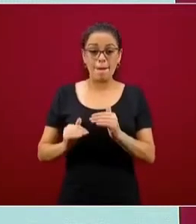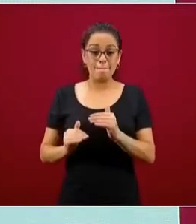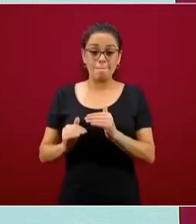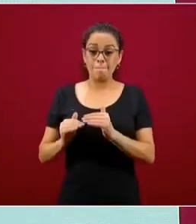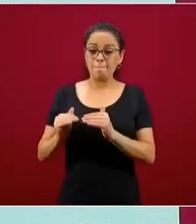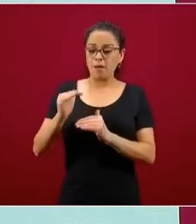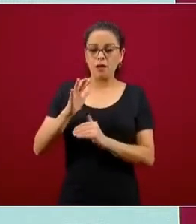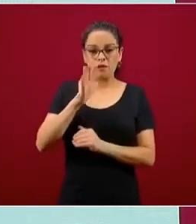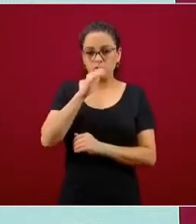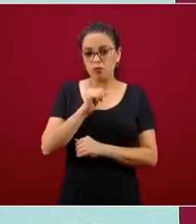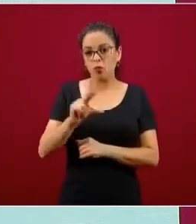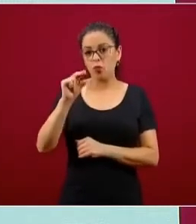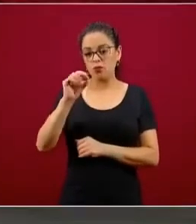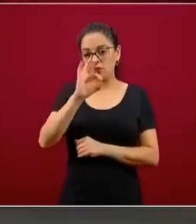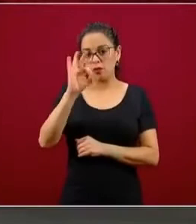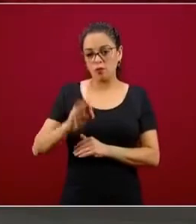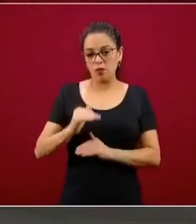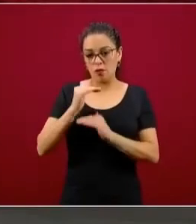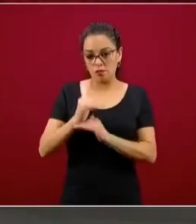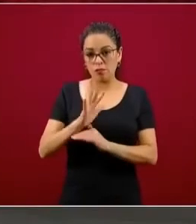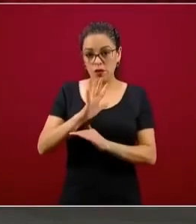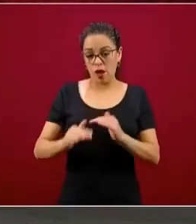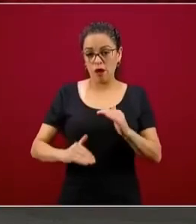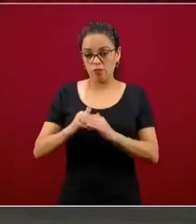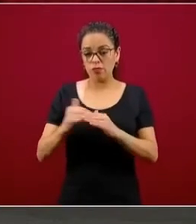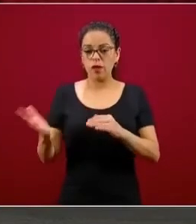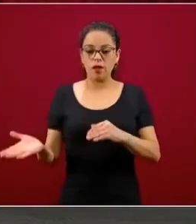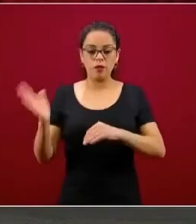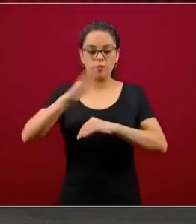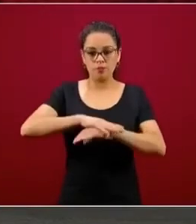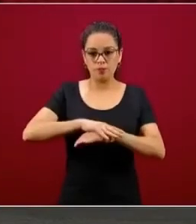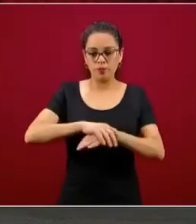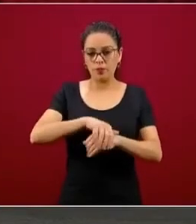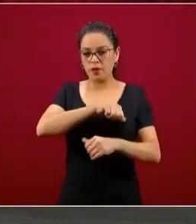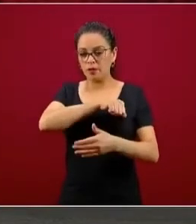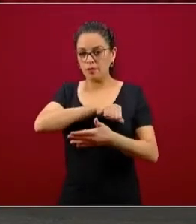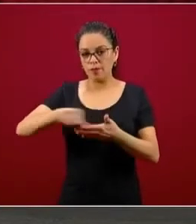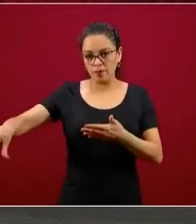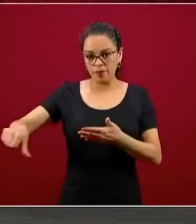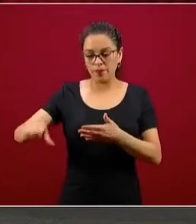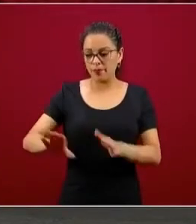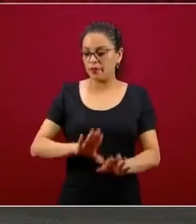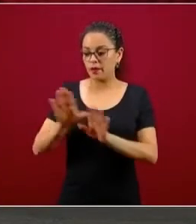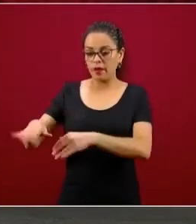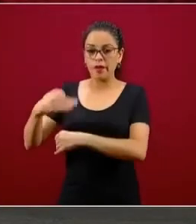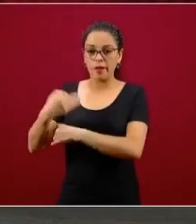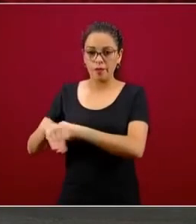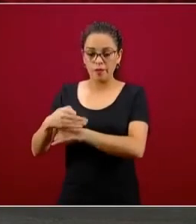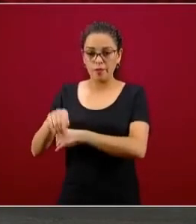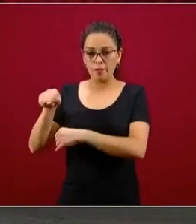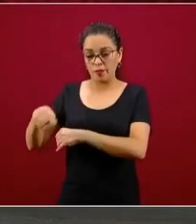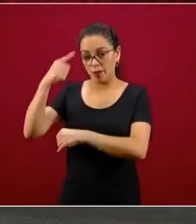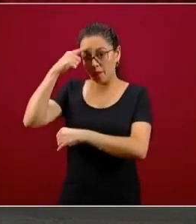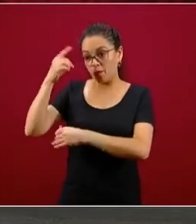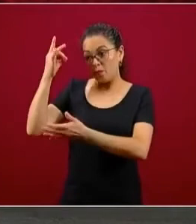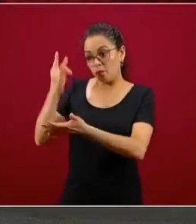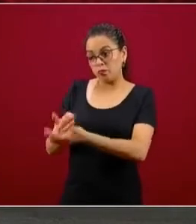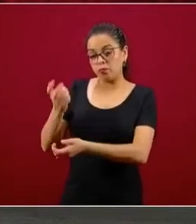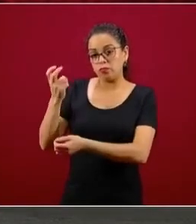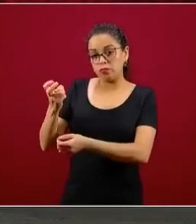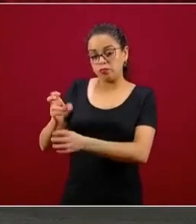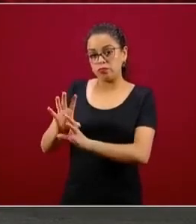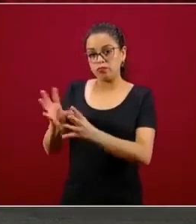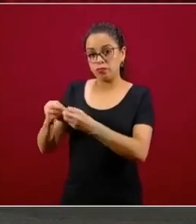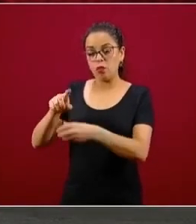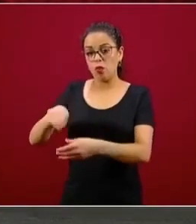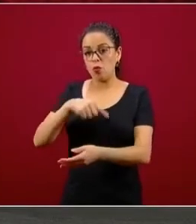esta capacidad, y se ponen a una disposición temporal en los espacios destinados para ese propósito en las unidades